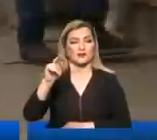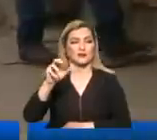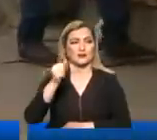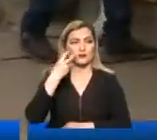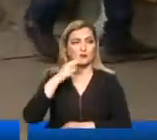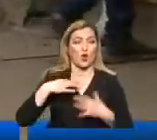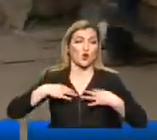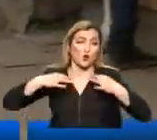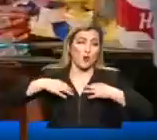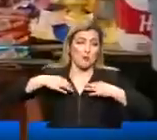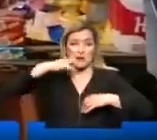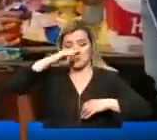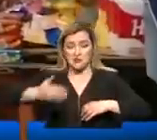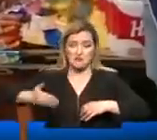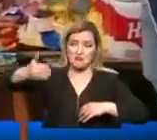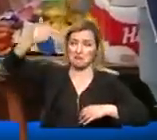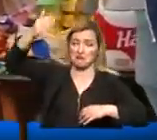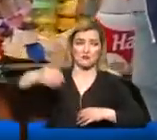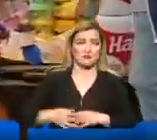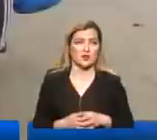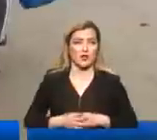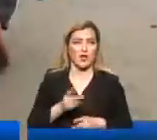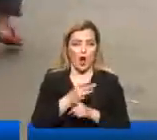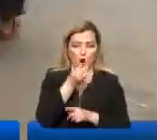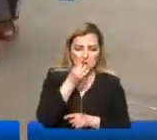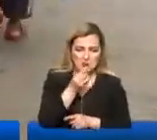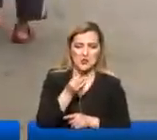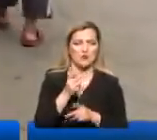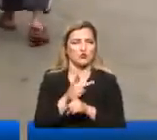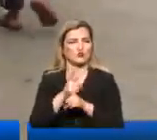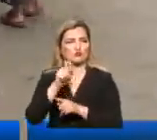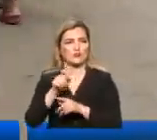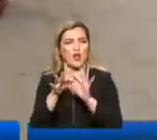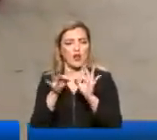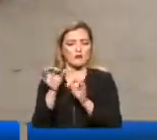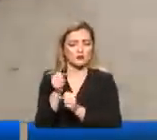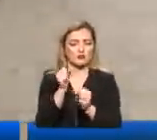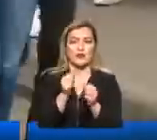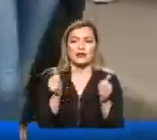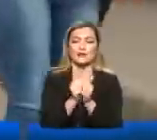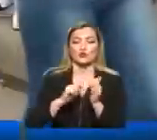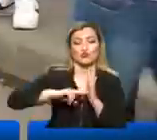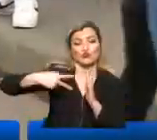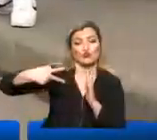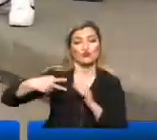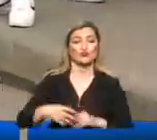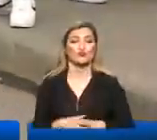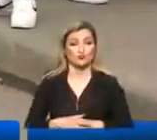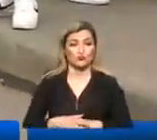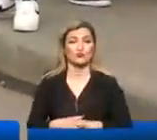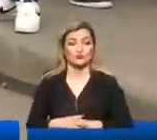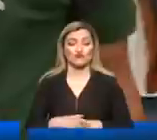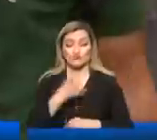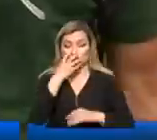desde ropa para cualquier edad hasta víveres e insumos de primera necesidad. También artículos para limpieza y equipos de tecnología, además de guantes, visores